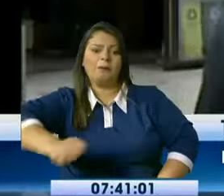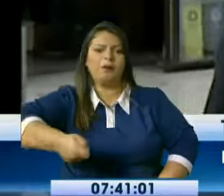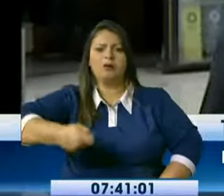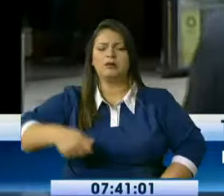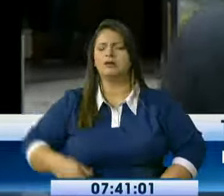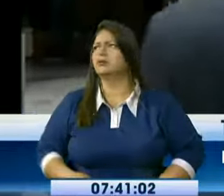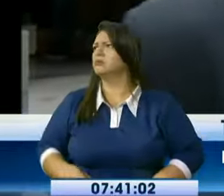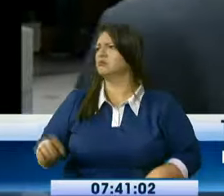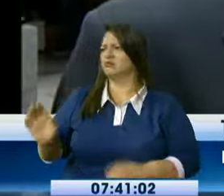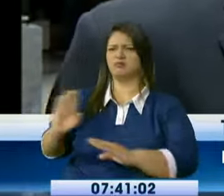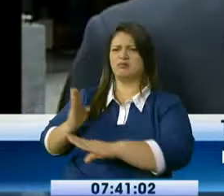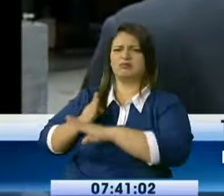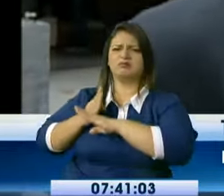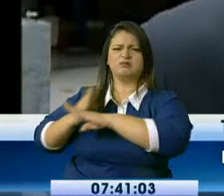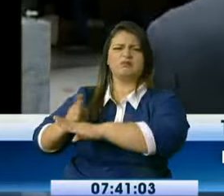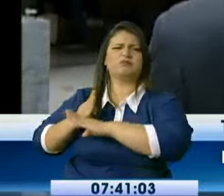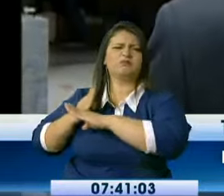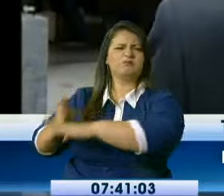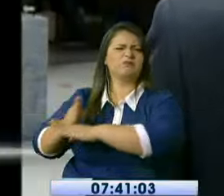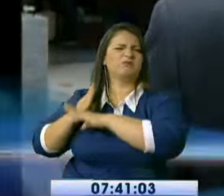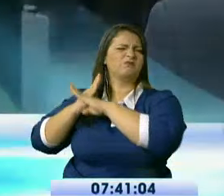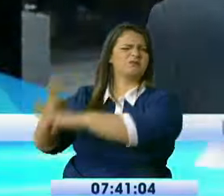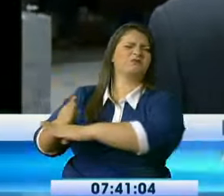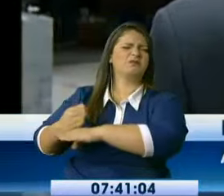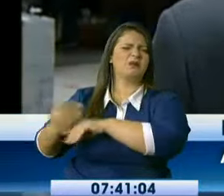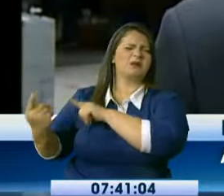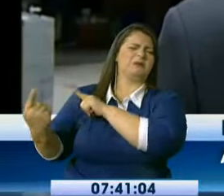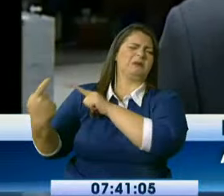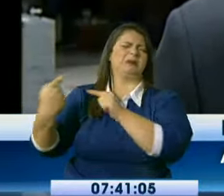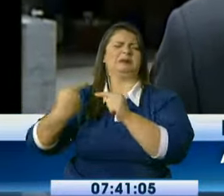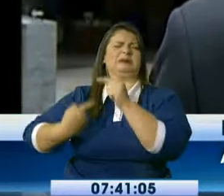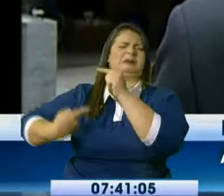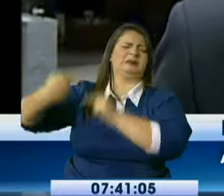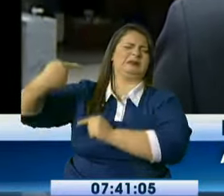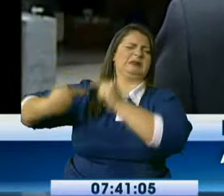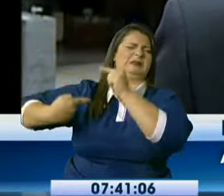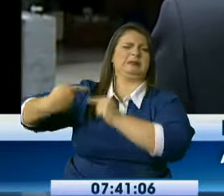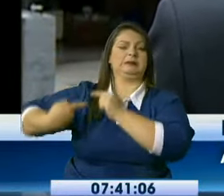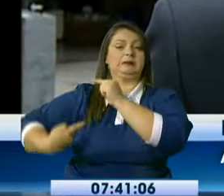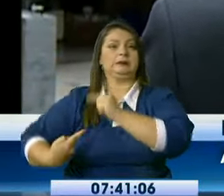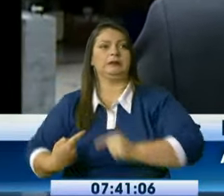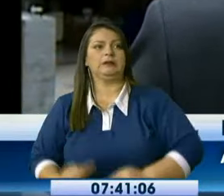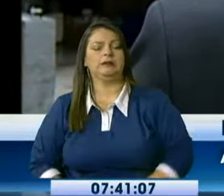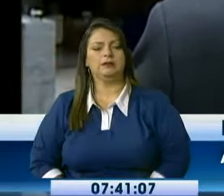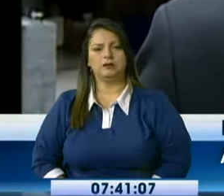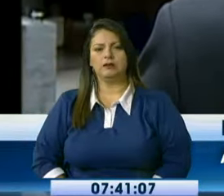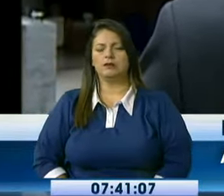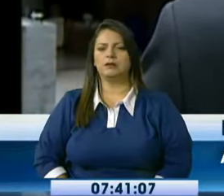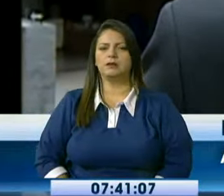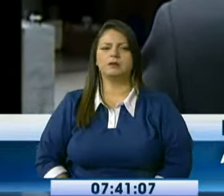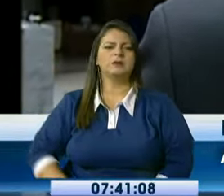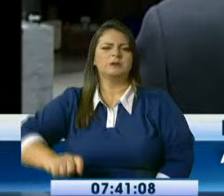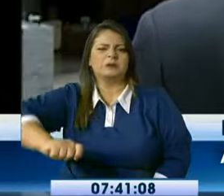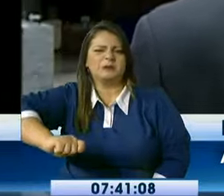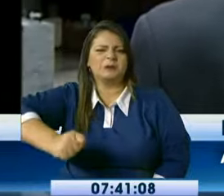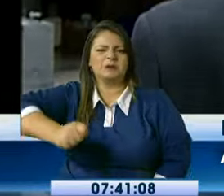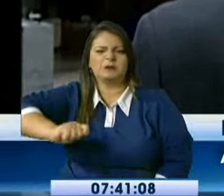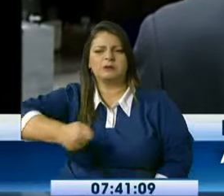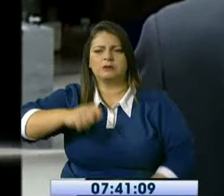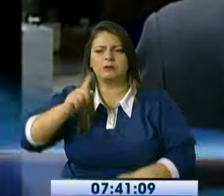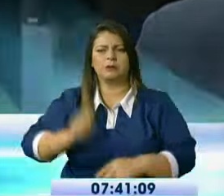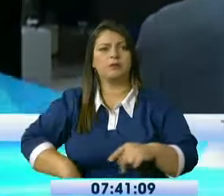El objetivo era robarse el carro y no pudo conseguirlo. Luego regresan a tratar de prender el vehículo, pero ya